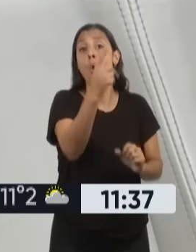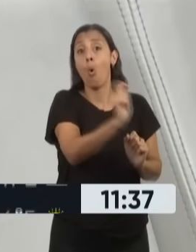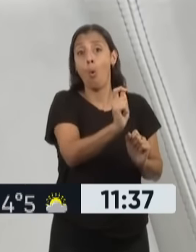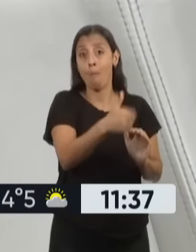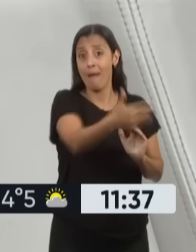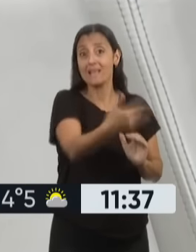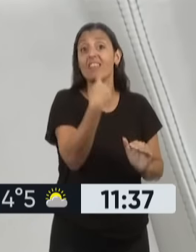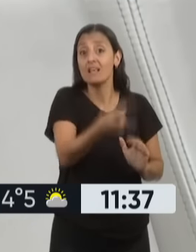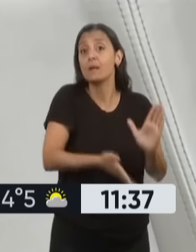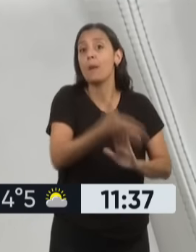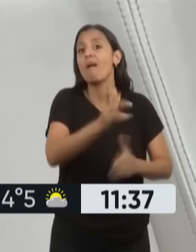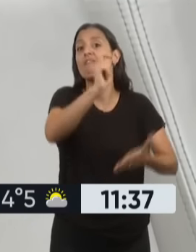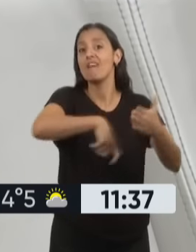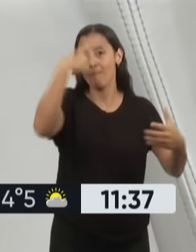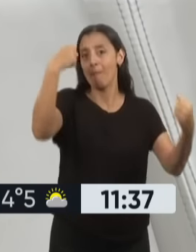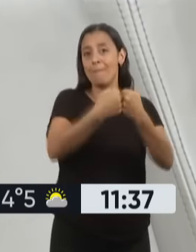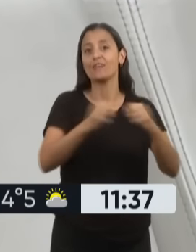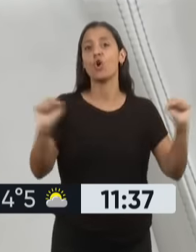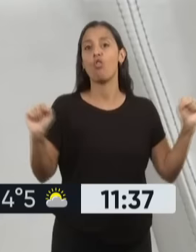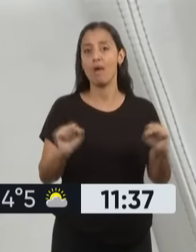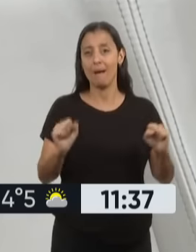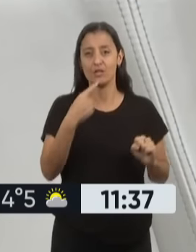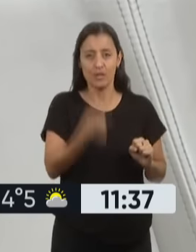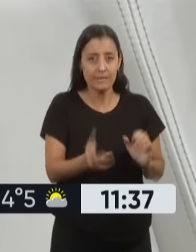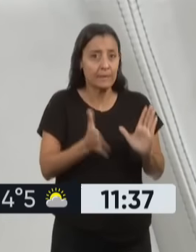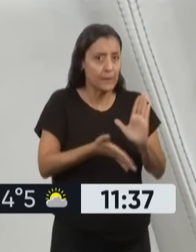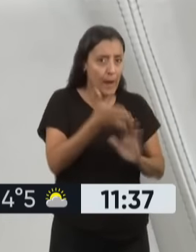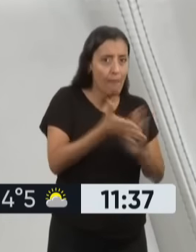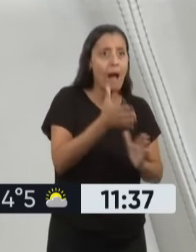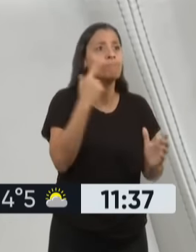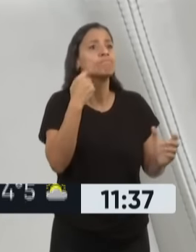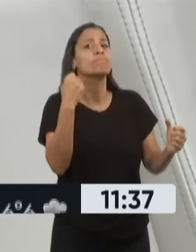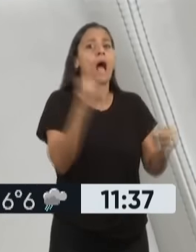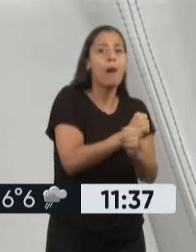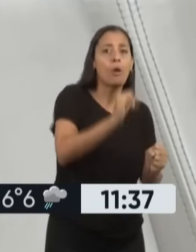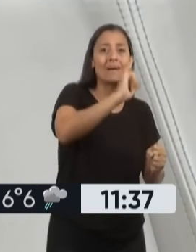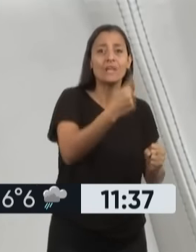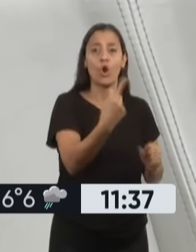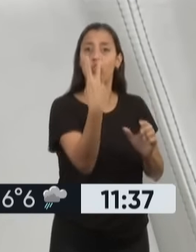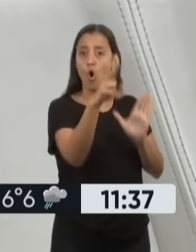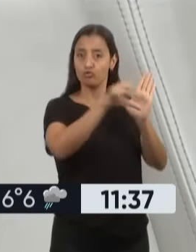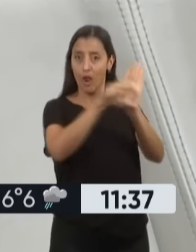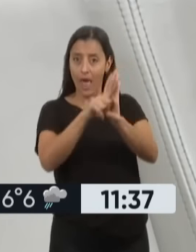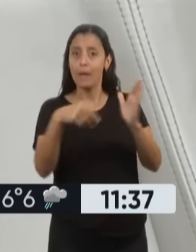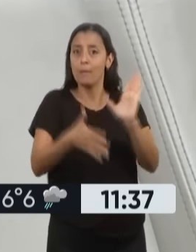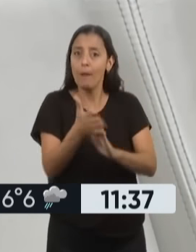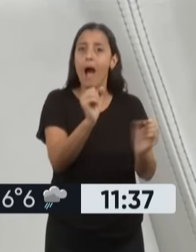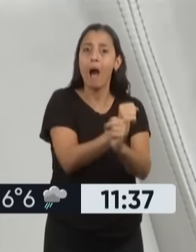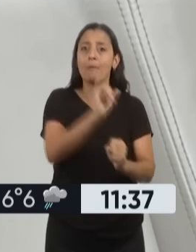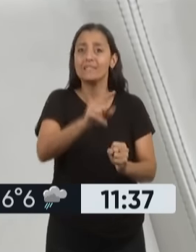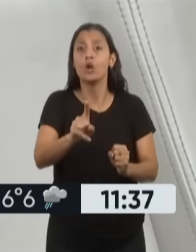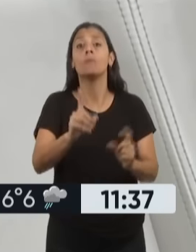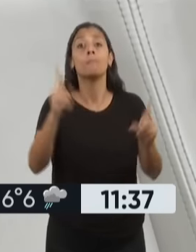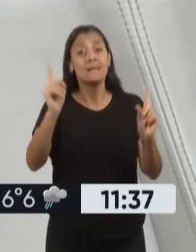el pacto de mayo hay expectativas de que sean aprobadas ambas leyes y sigue en pie el pacto de